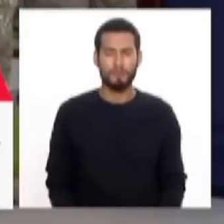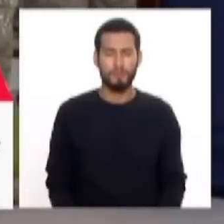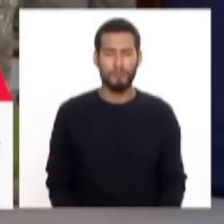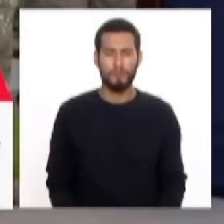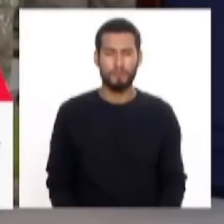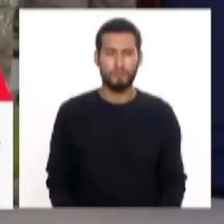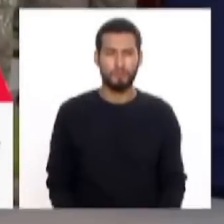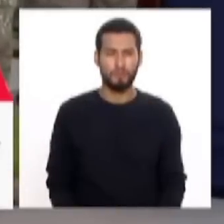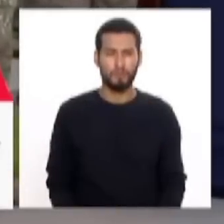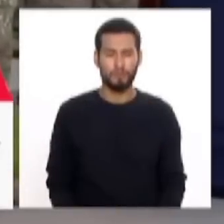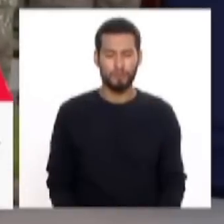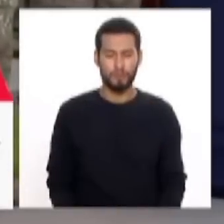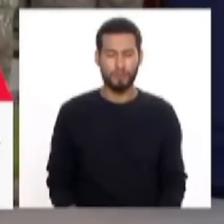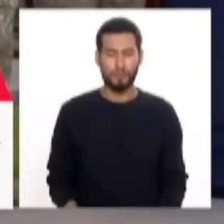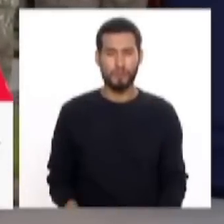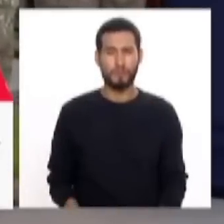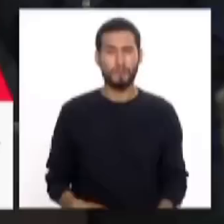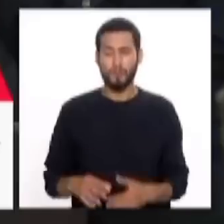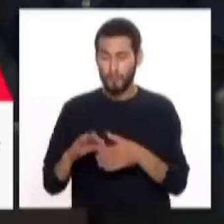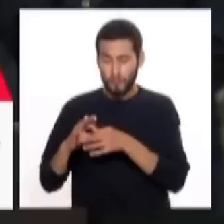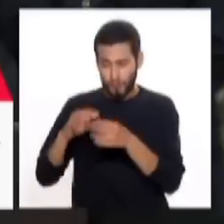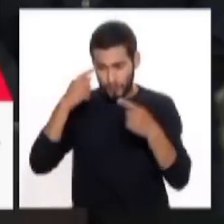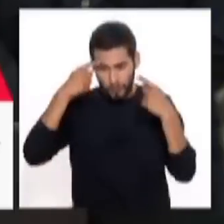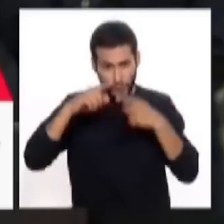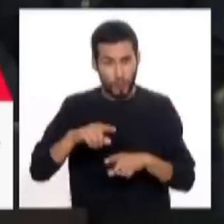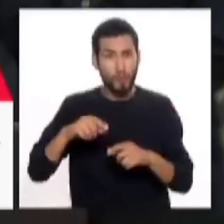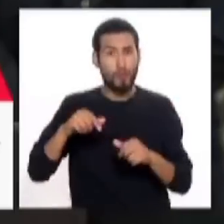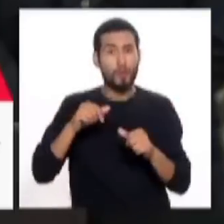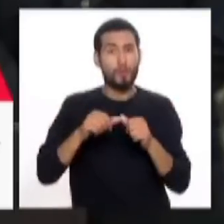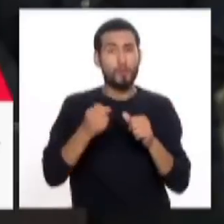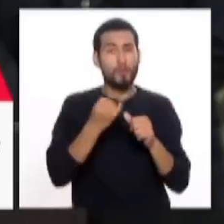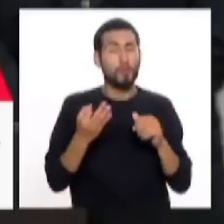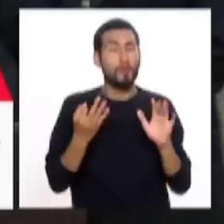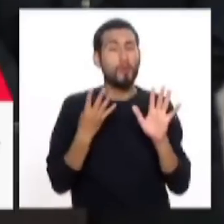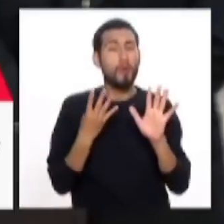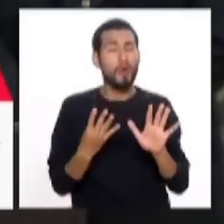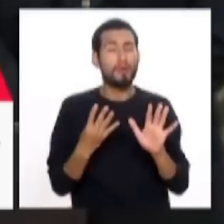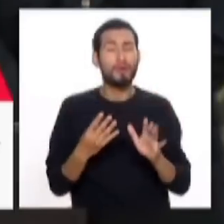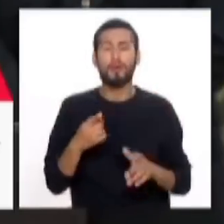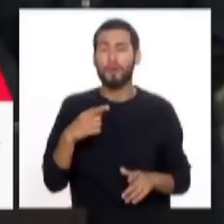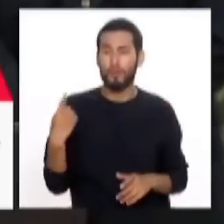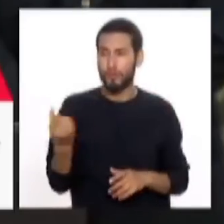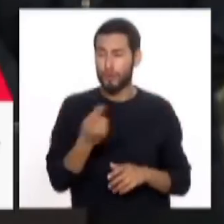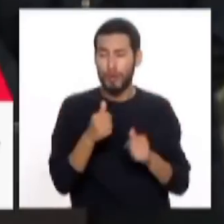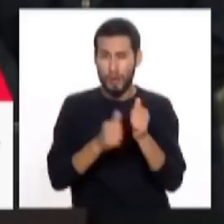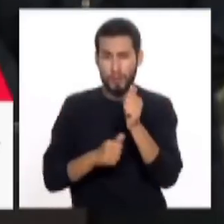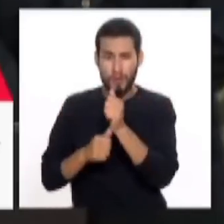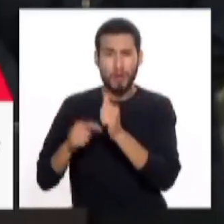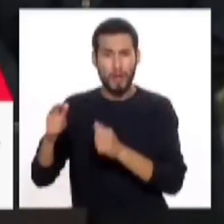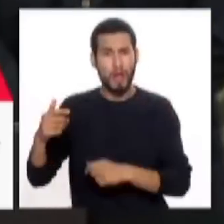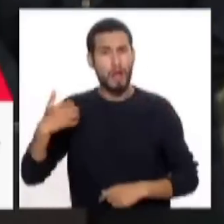El ejercicio Cooperación 9, donde participan las hermanas Fuerzas Aéreas